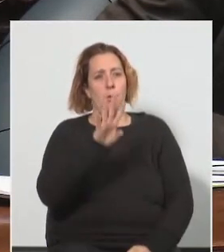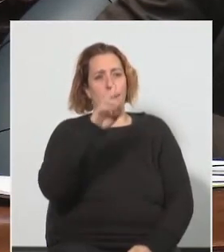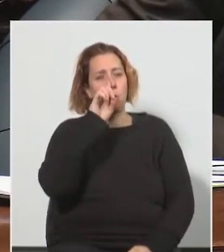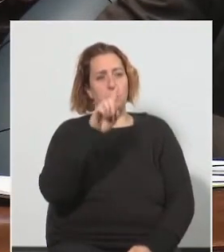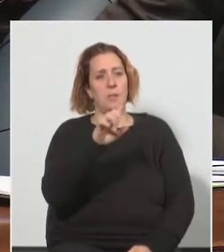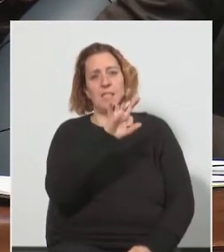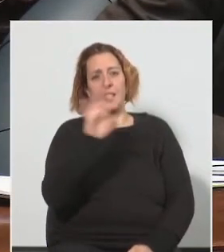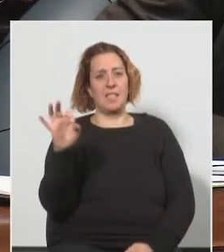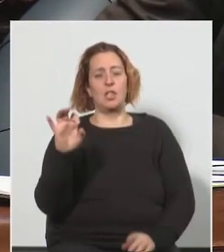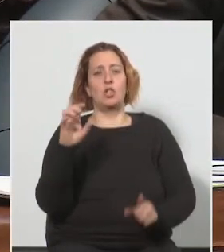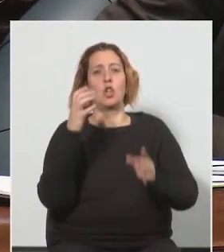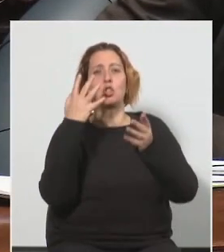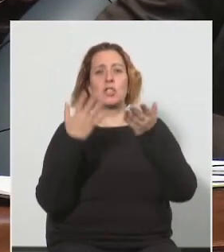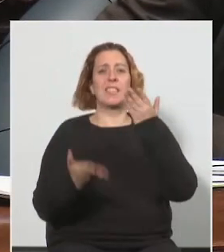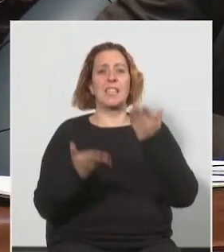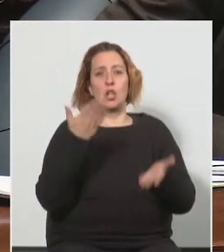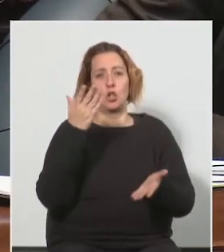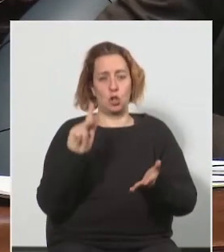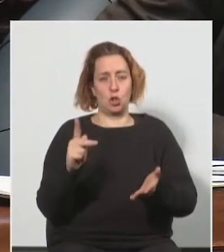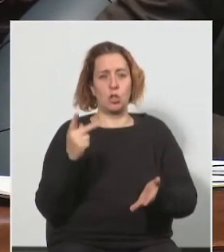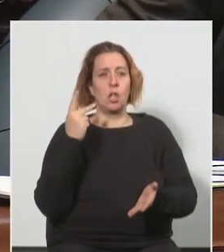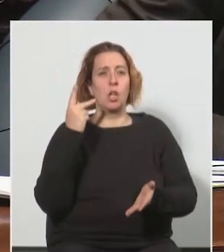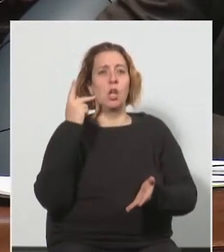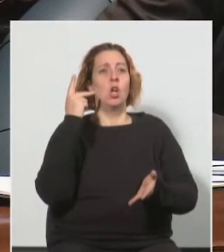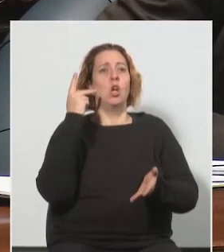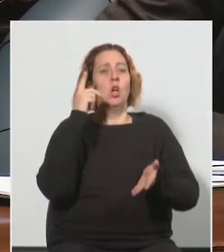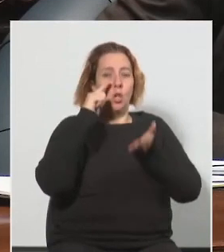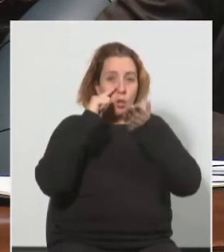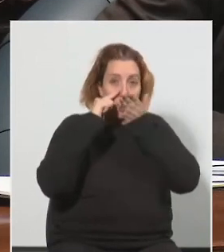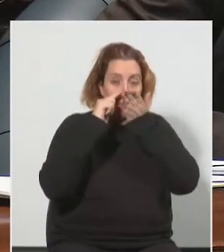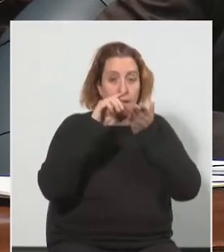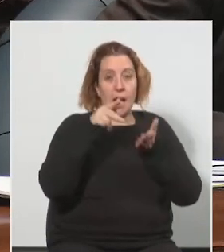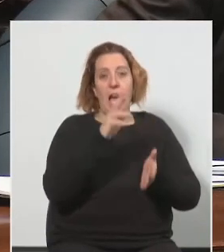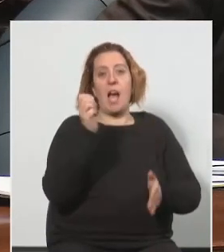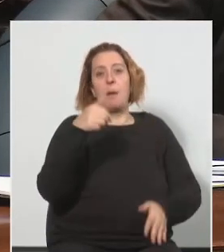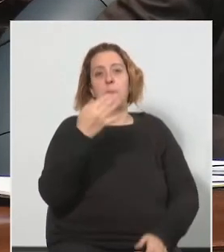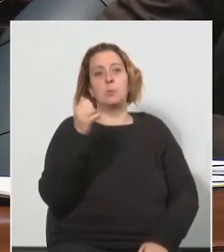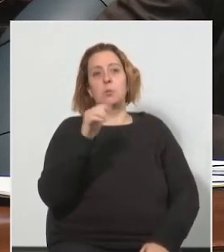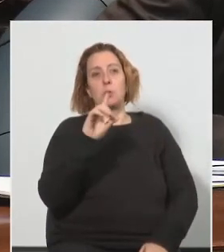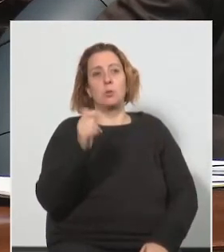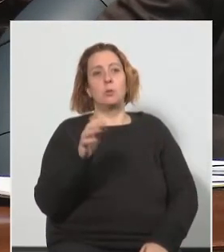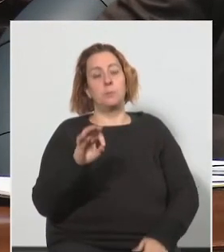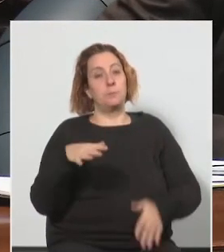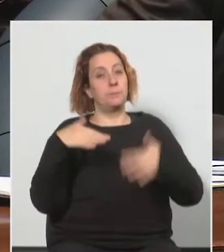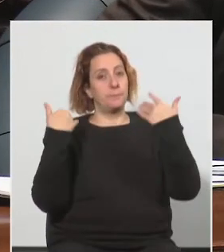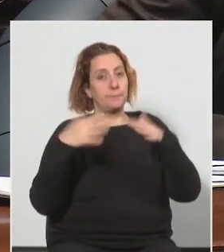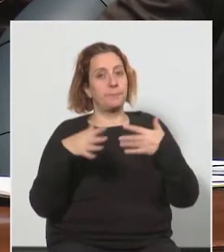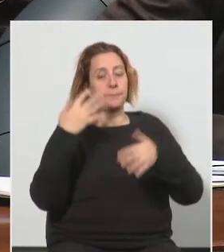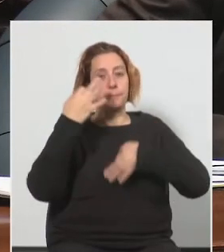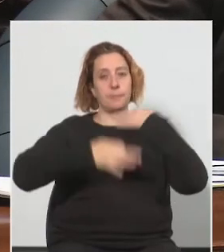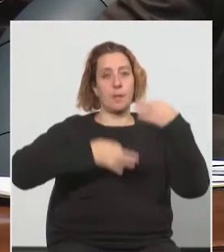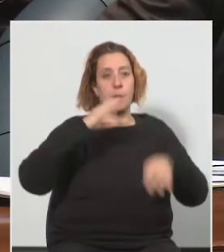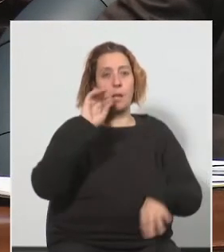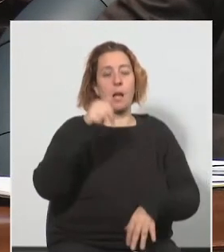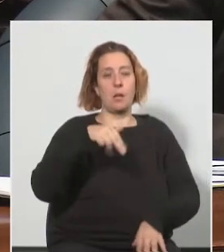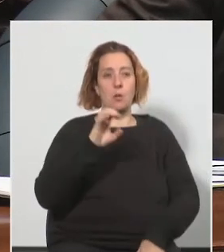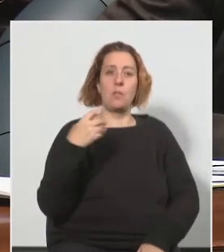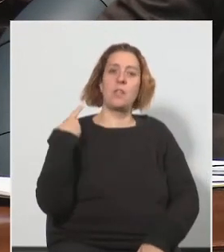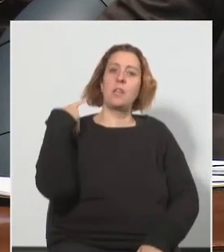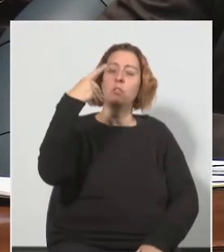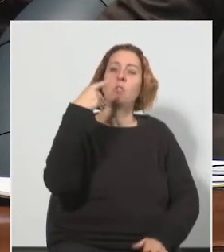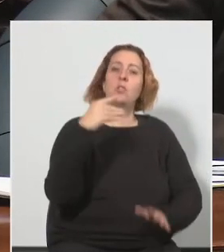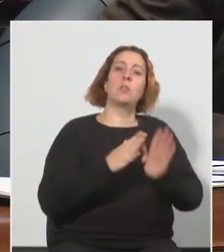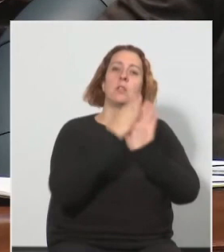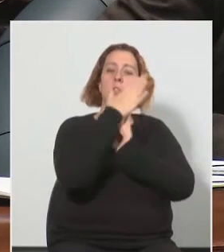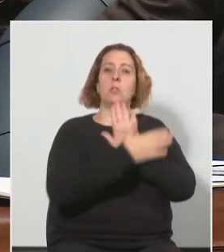4.500 kilos de cocaína en Hamburgo terminó costándole cargo al contador Enrique Cannon, director nacional de